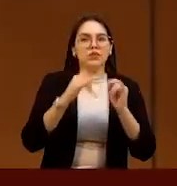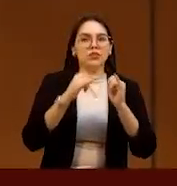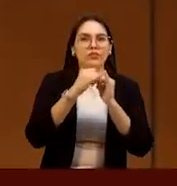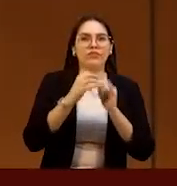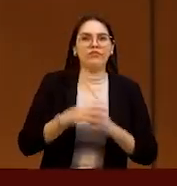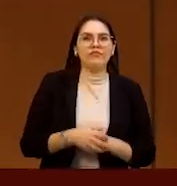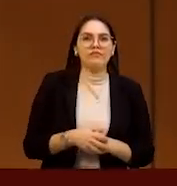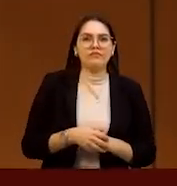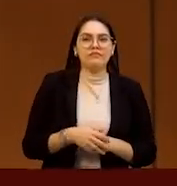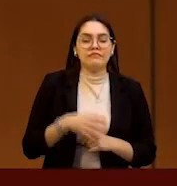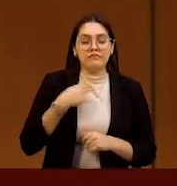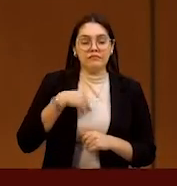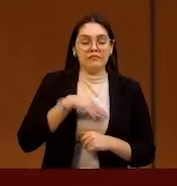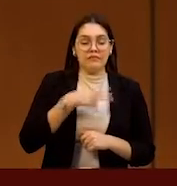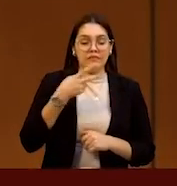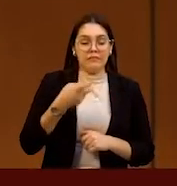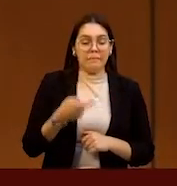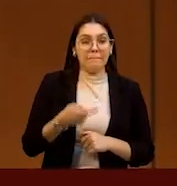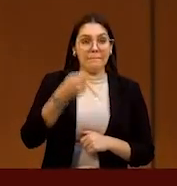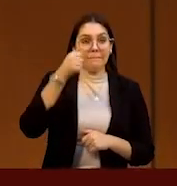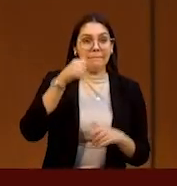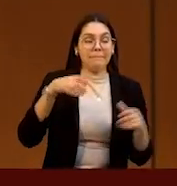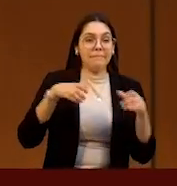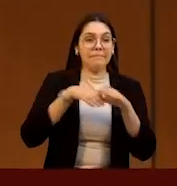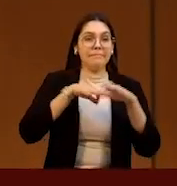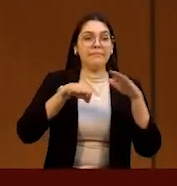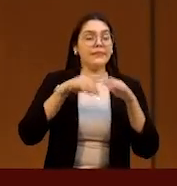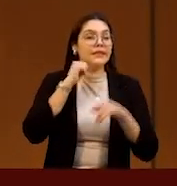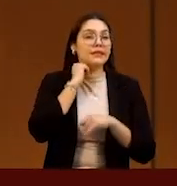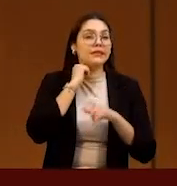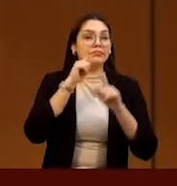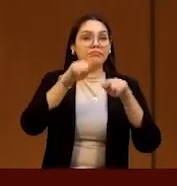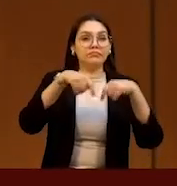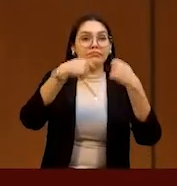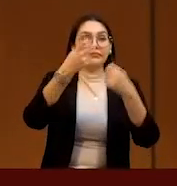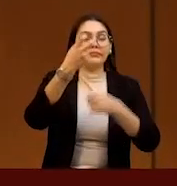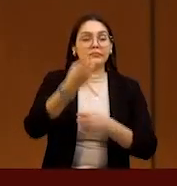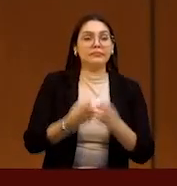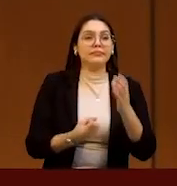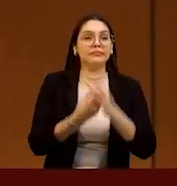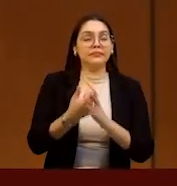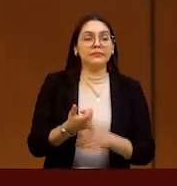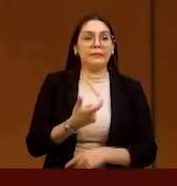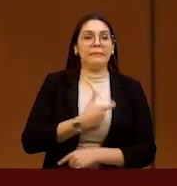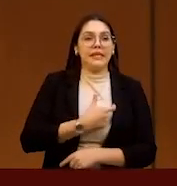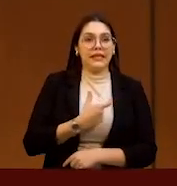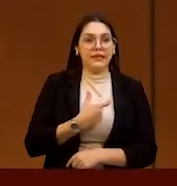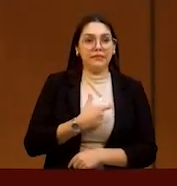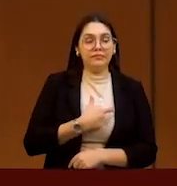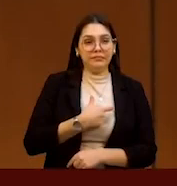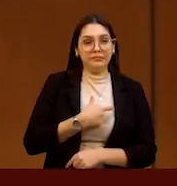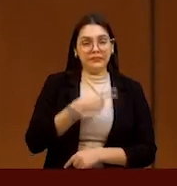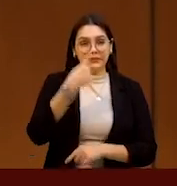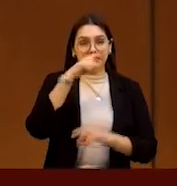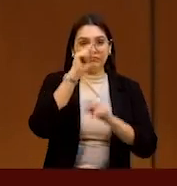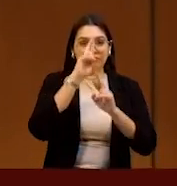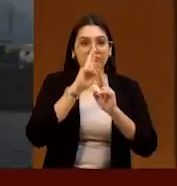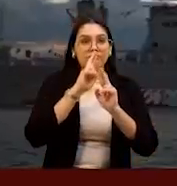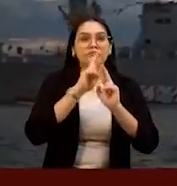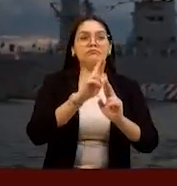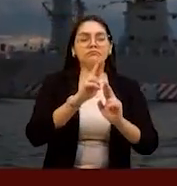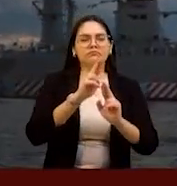primera legislatura que otorgamos esta medalla de honor con ella reconoceremos